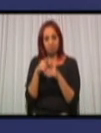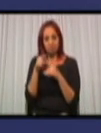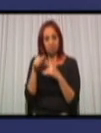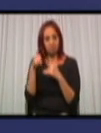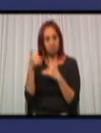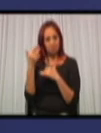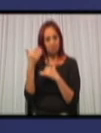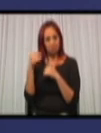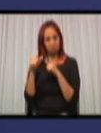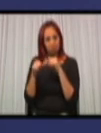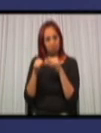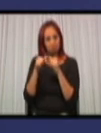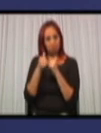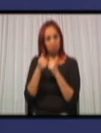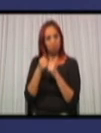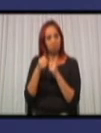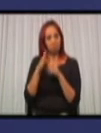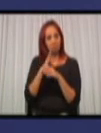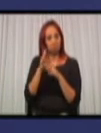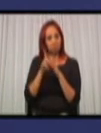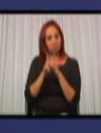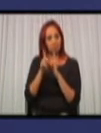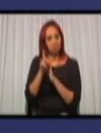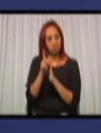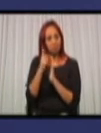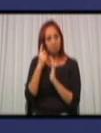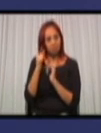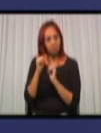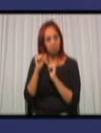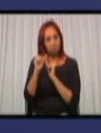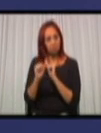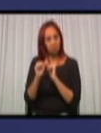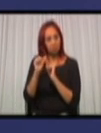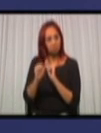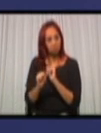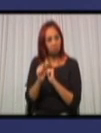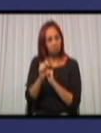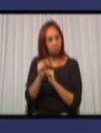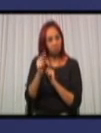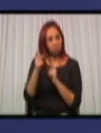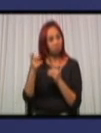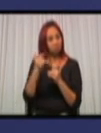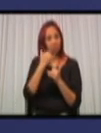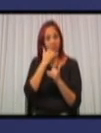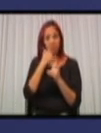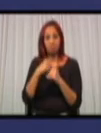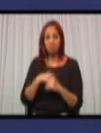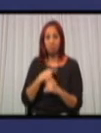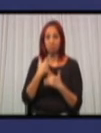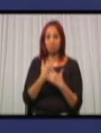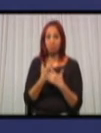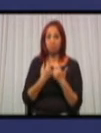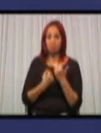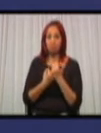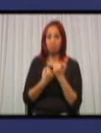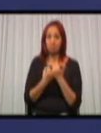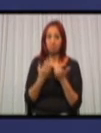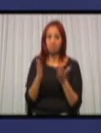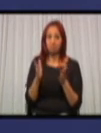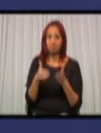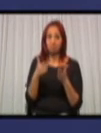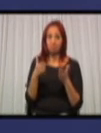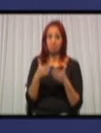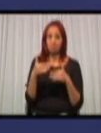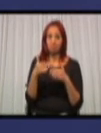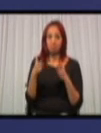peleando con la banca de desarrollo y ahí hay plata para lo que pasa que la alcaldía no fomenta cooperativas, no fomenta